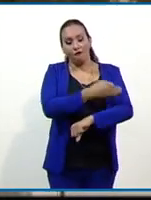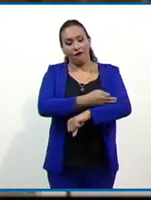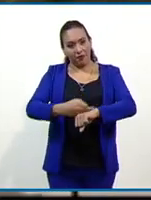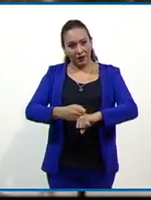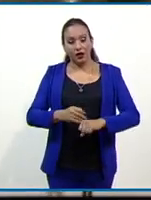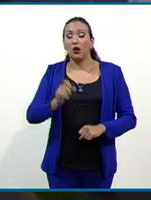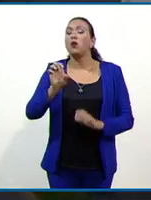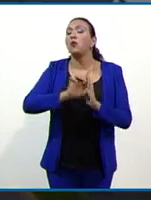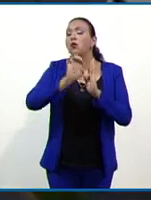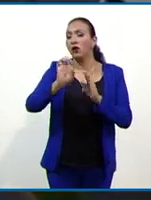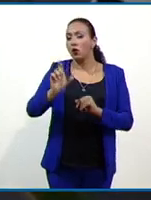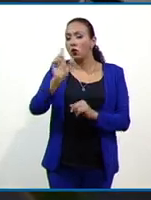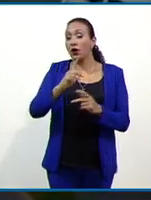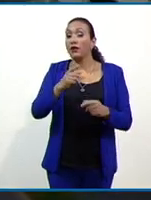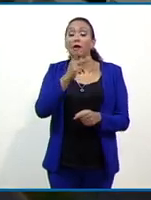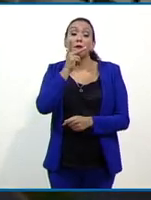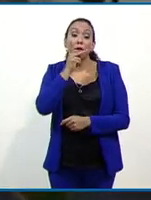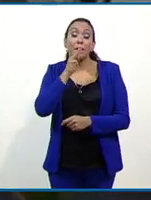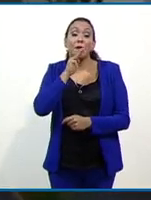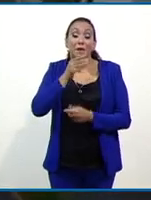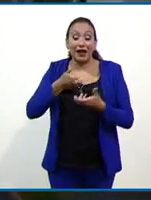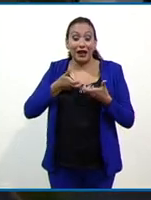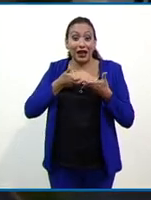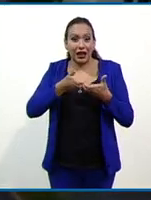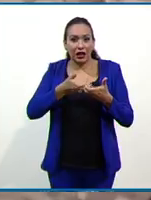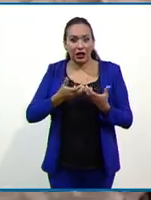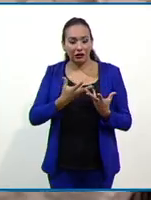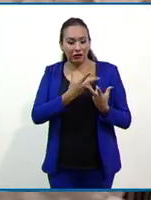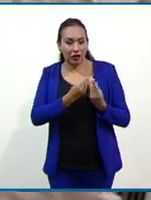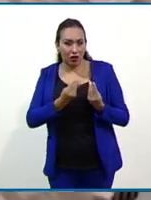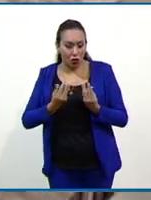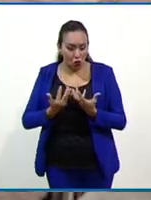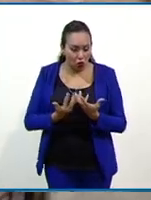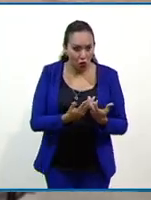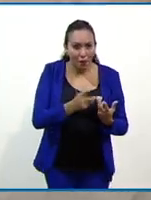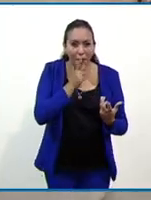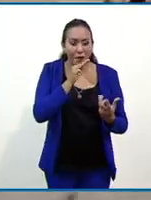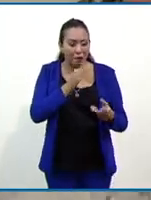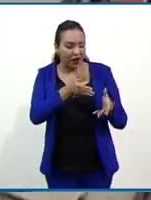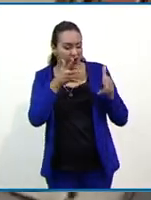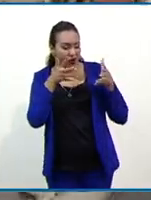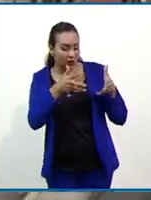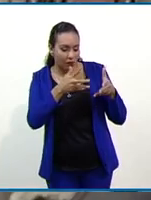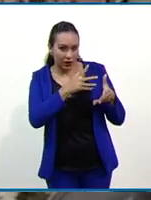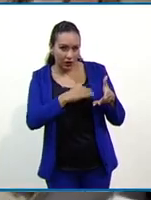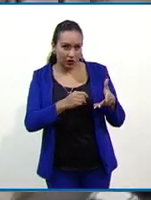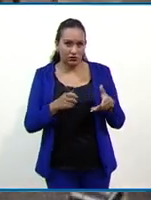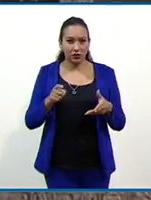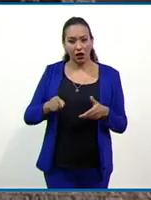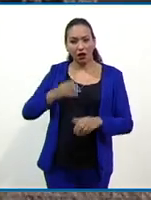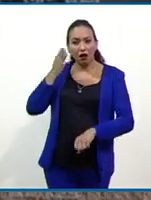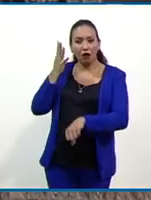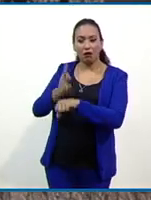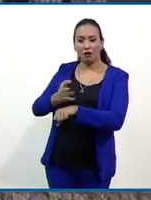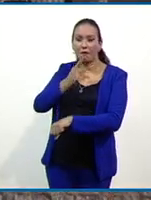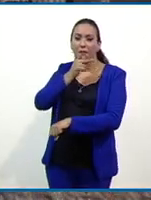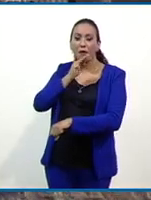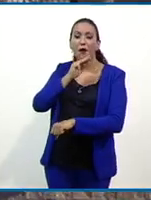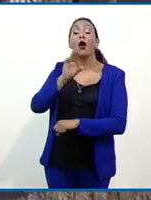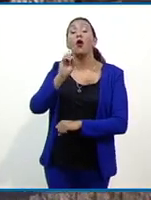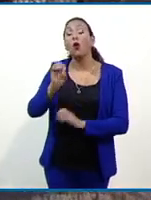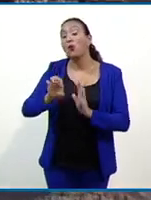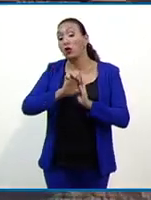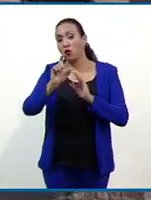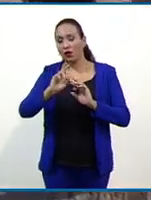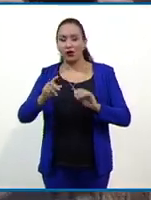con escándalo a los hijos en lugar público, vejar o maltratar de igual forma a ascendientes, cónyuge o concubina